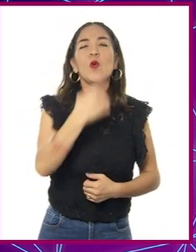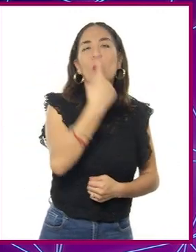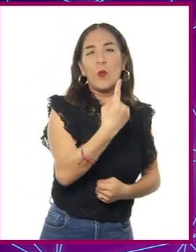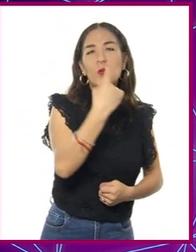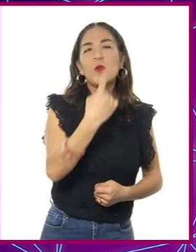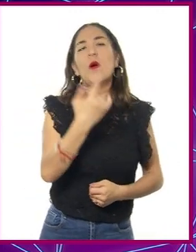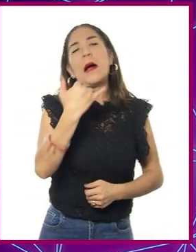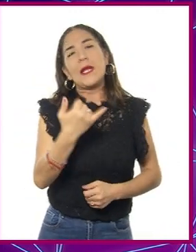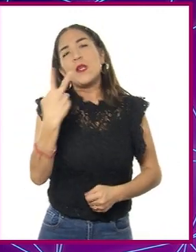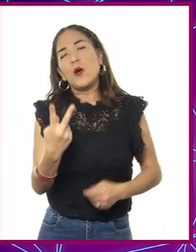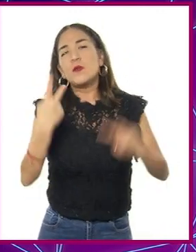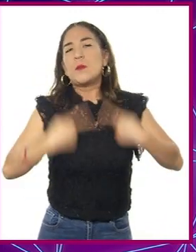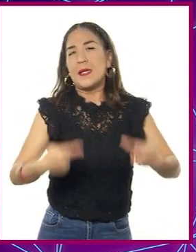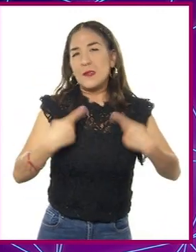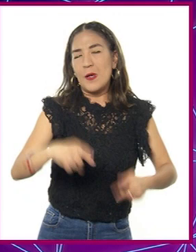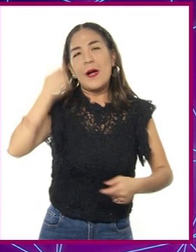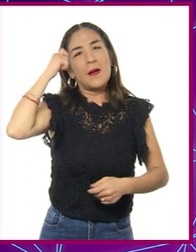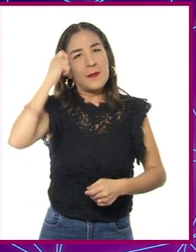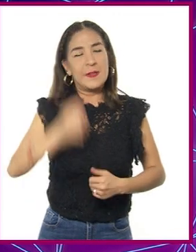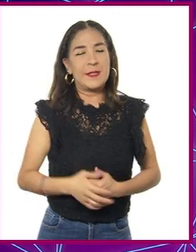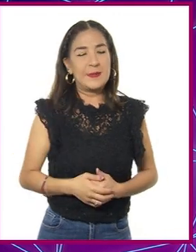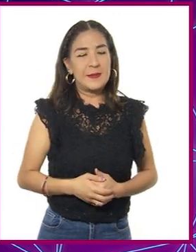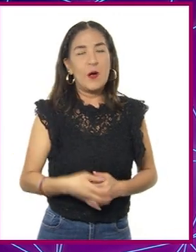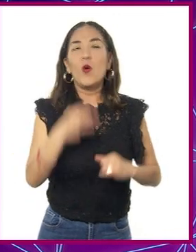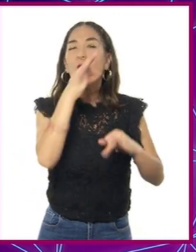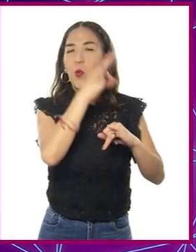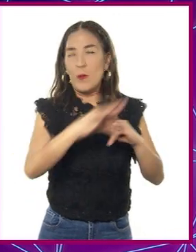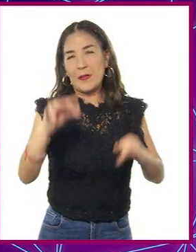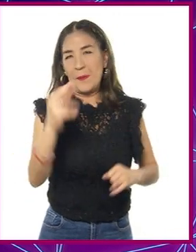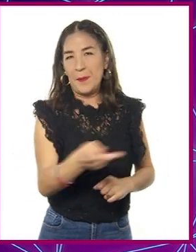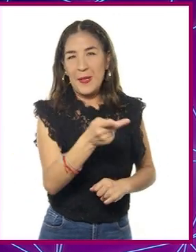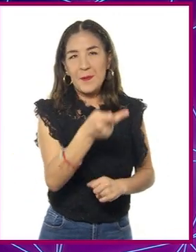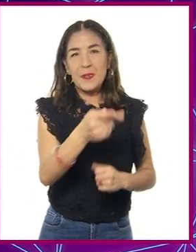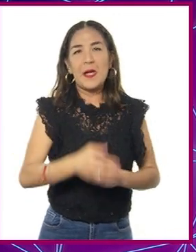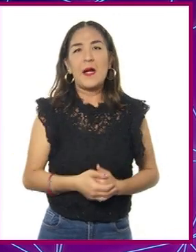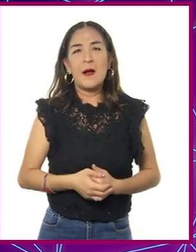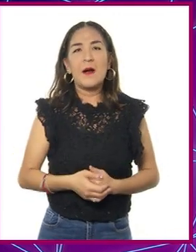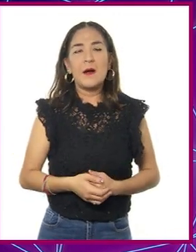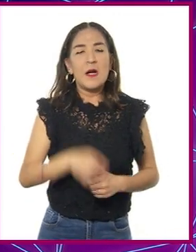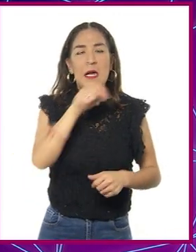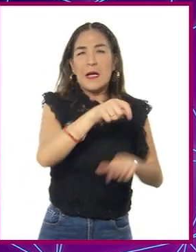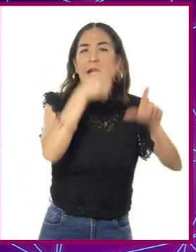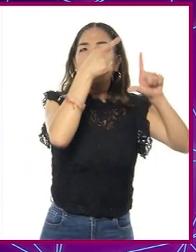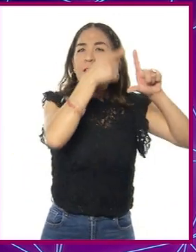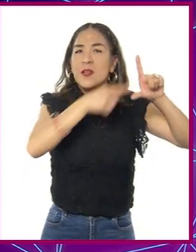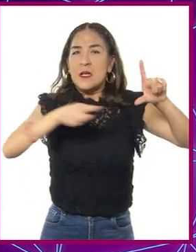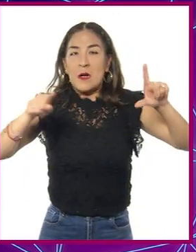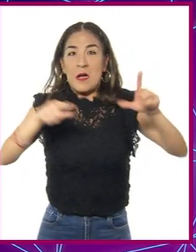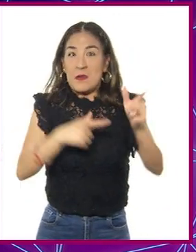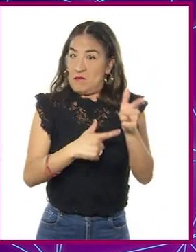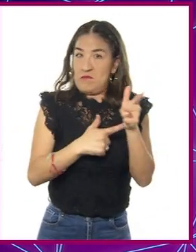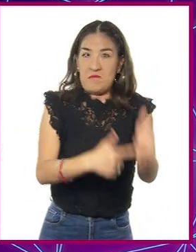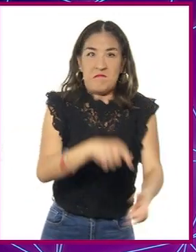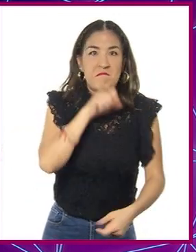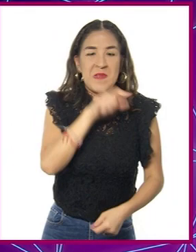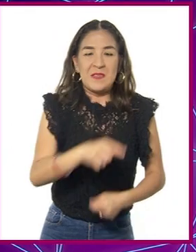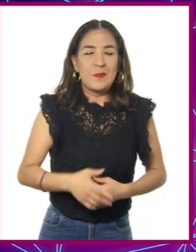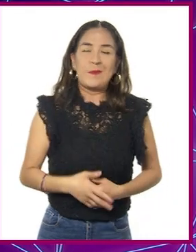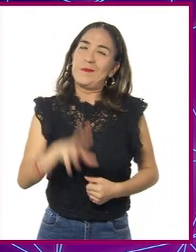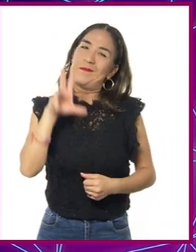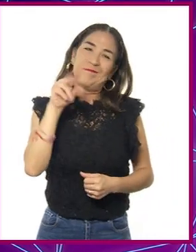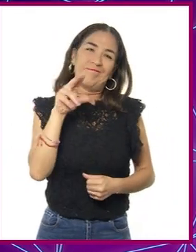albañiles. Y por último, ¿en algún momento la gráfica se mantuvo constante?